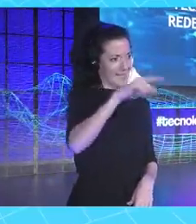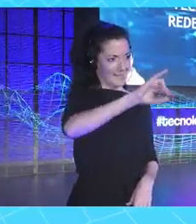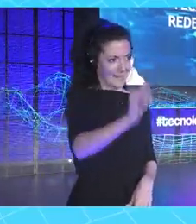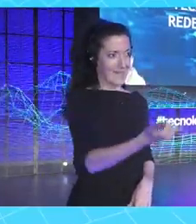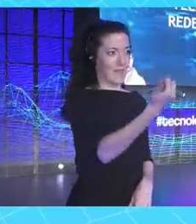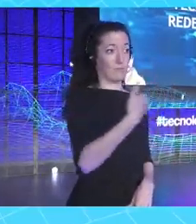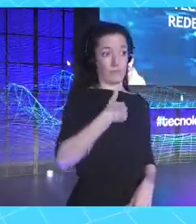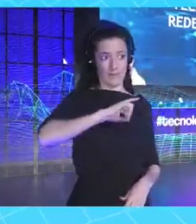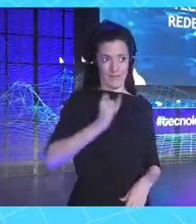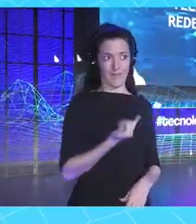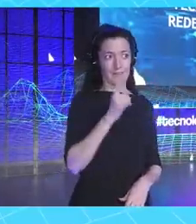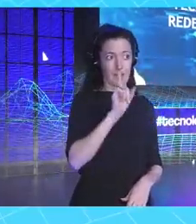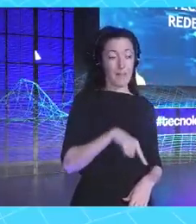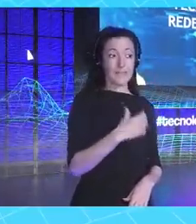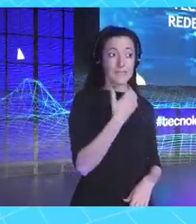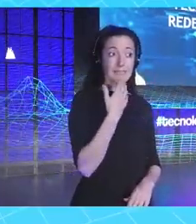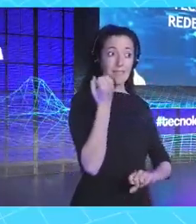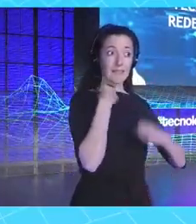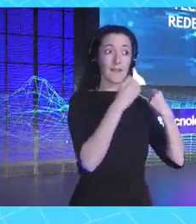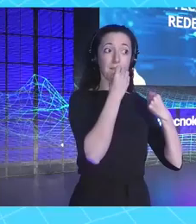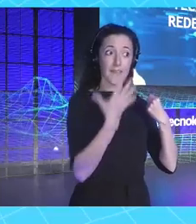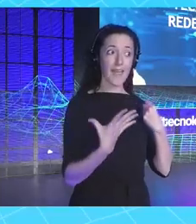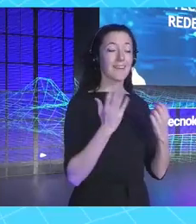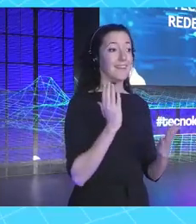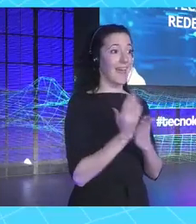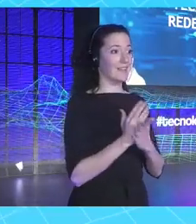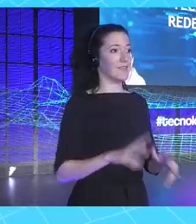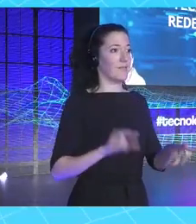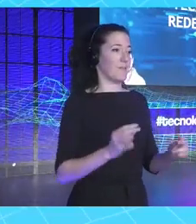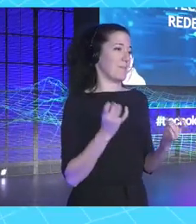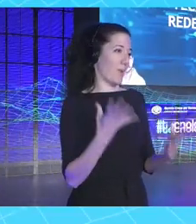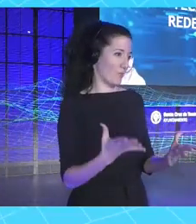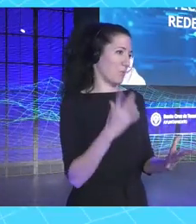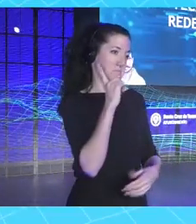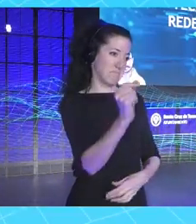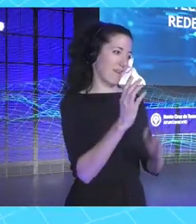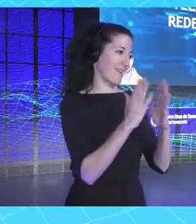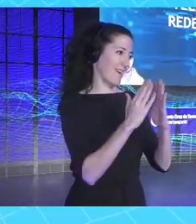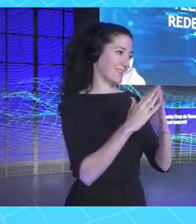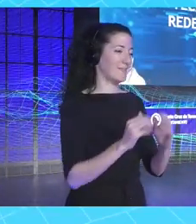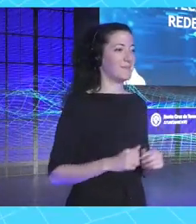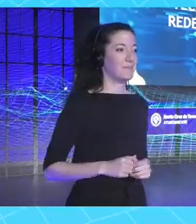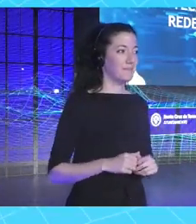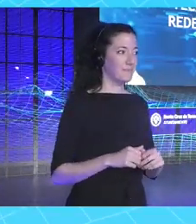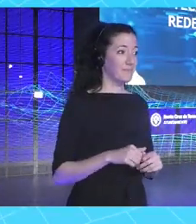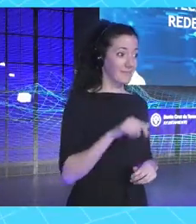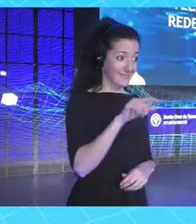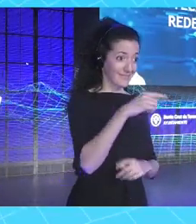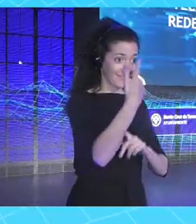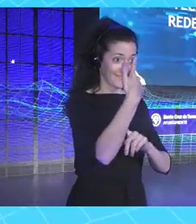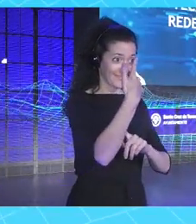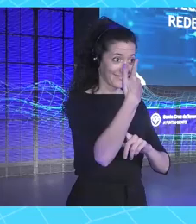cansado pero os prometo que si os portáis bien terminaría la clase antes de lo tal nos podemos ir a casa los grabadores Álvaro